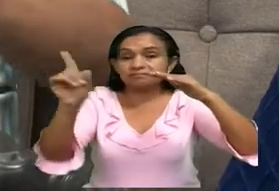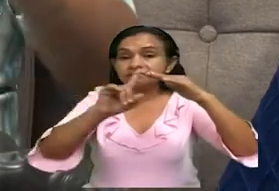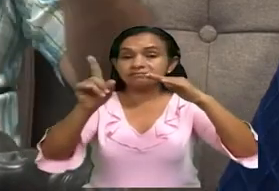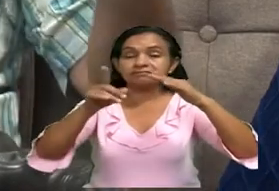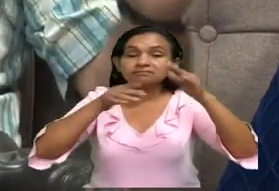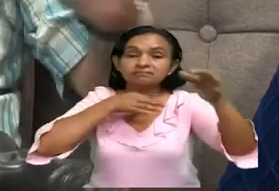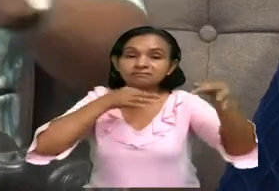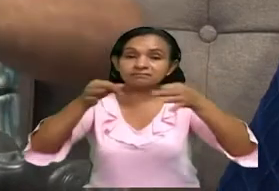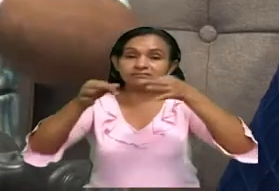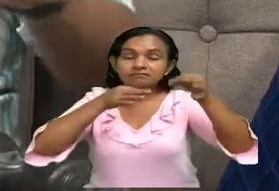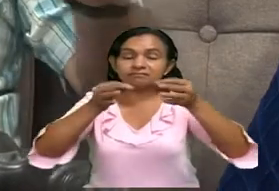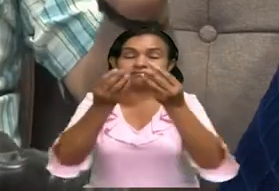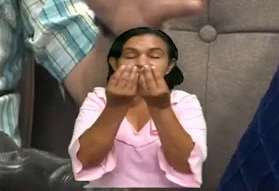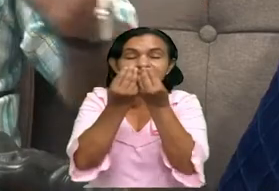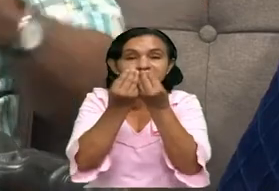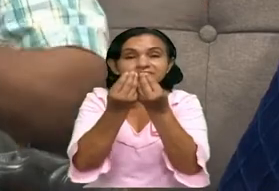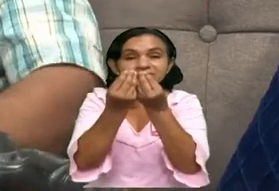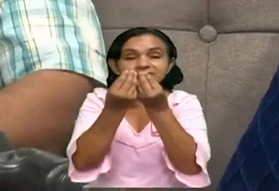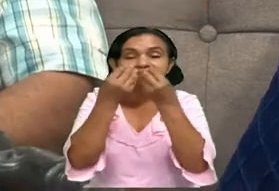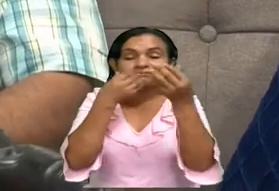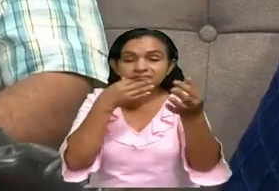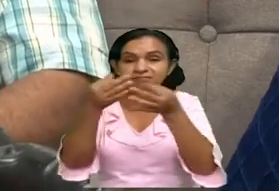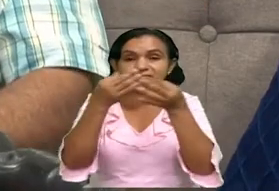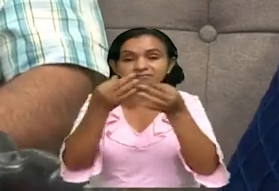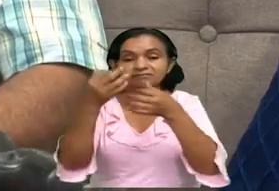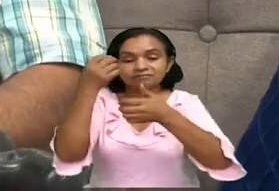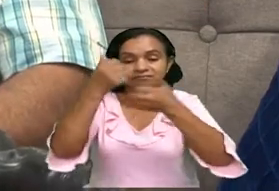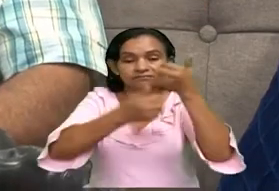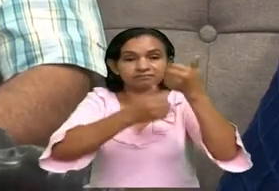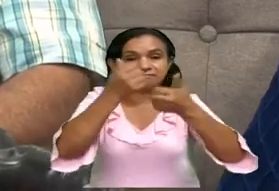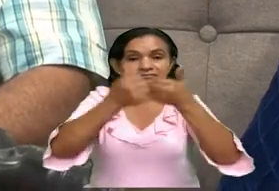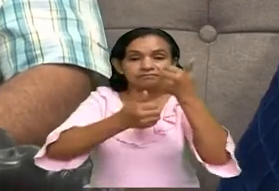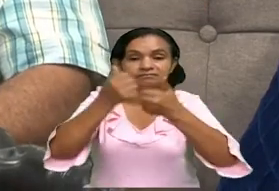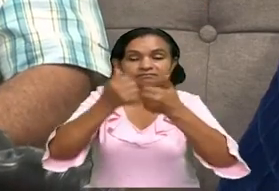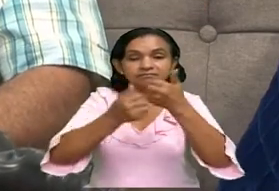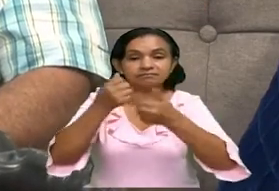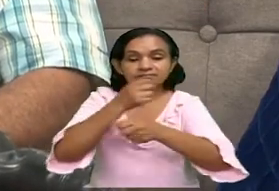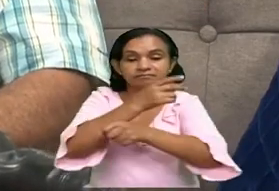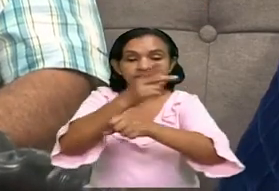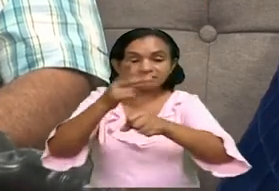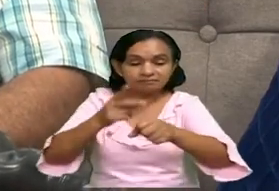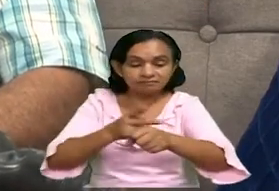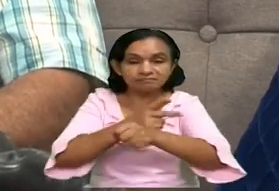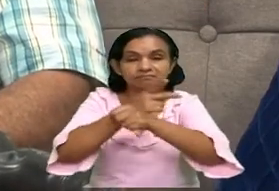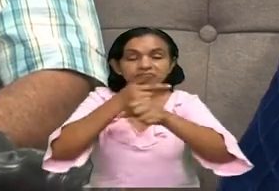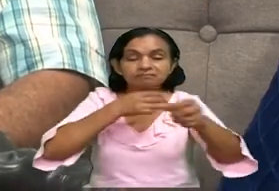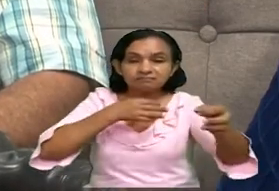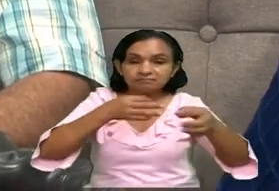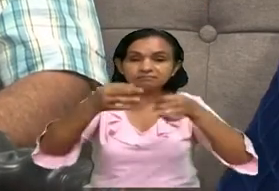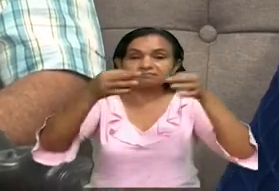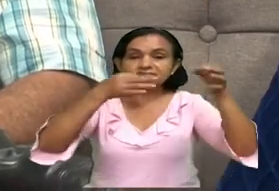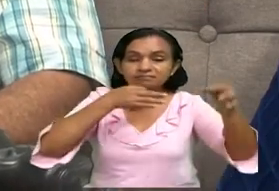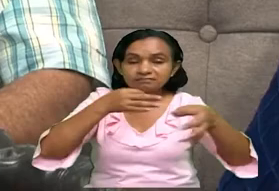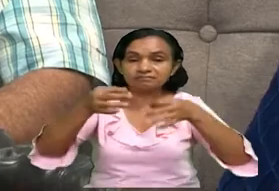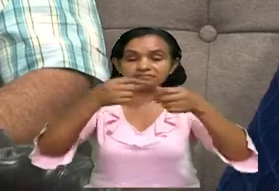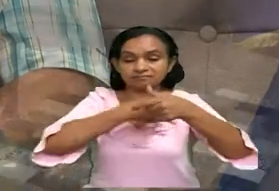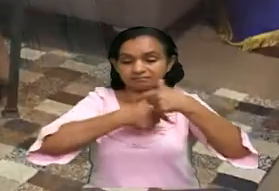le planteamos la problemática del sector durante 2 horas al presidente de la